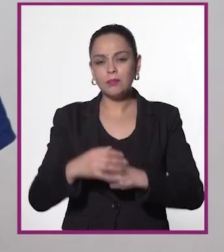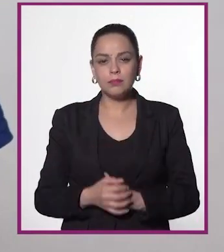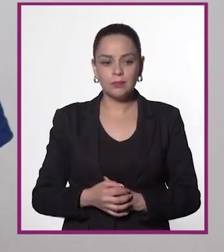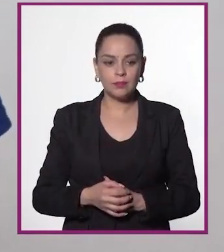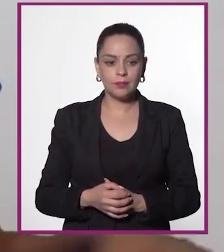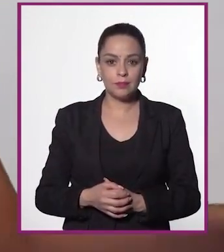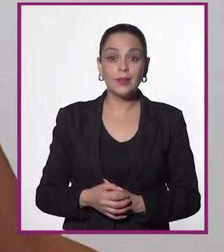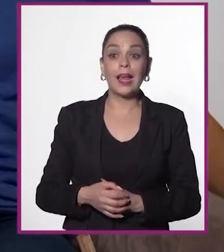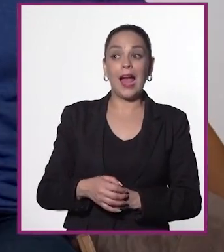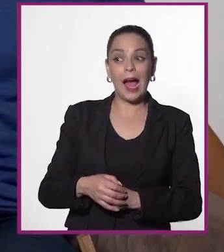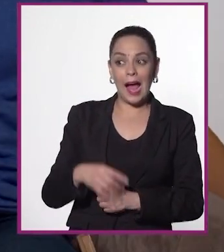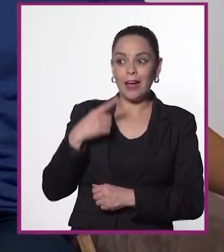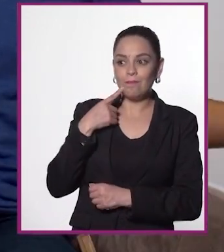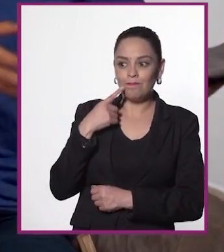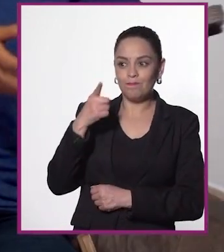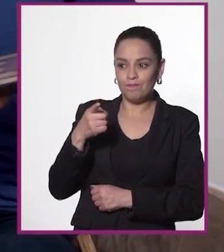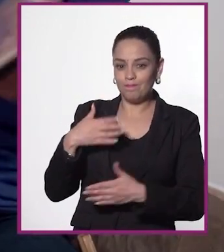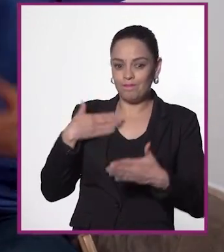de entretenerse,